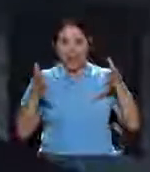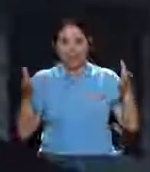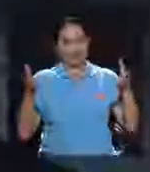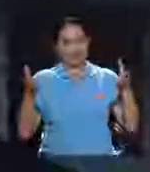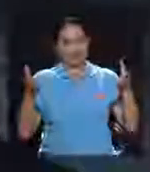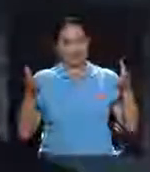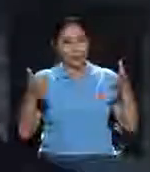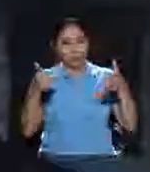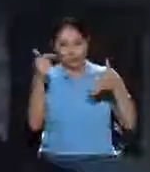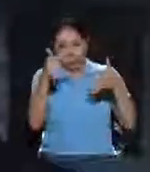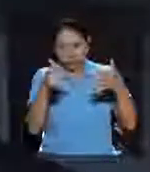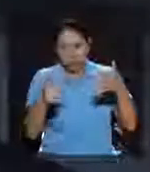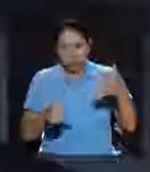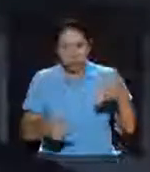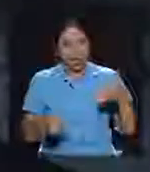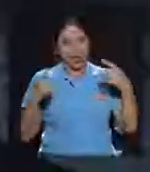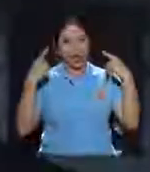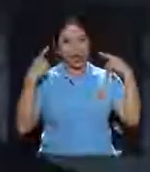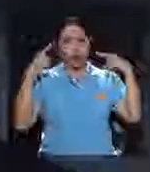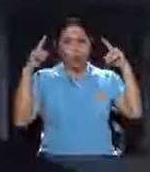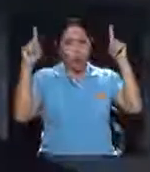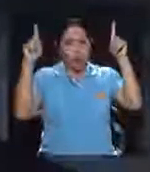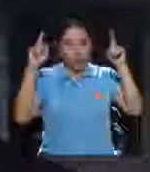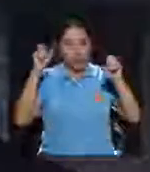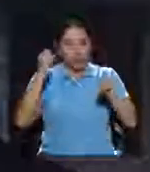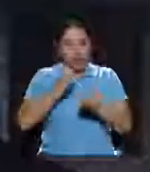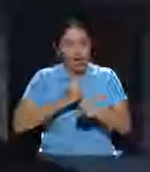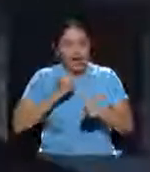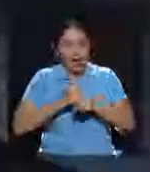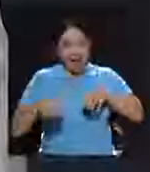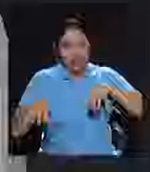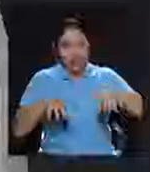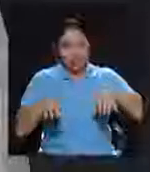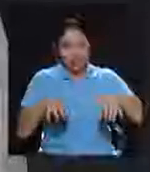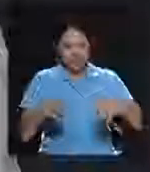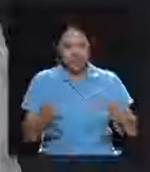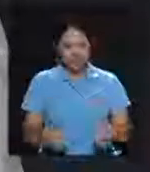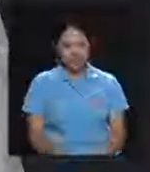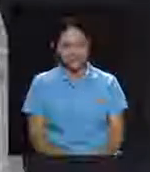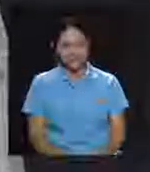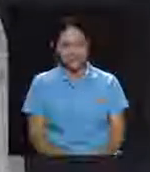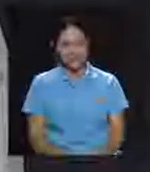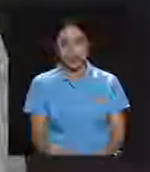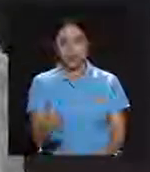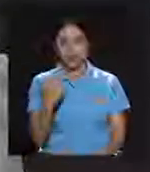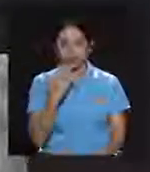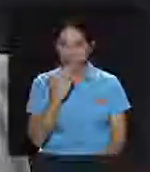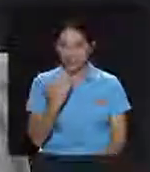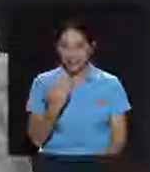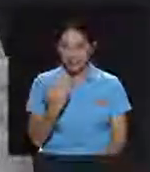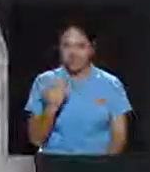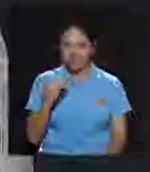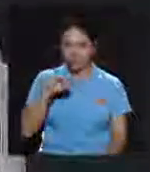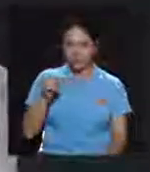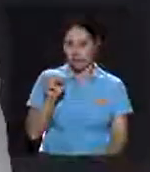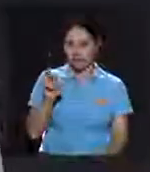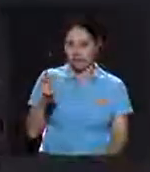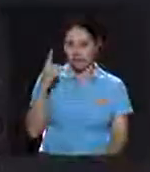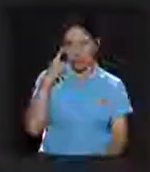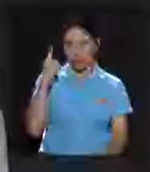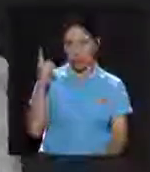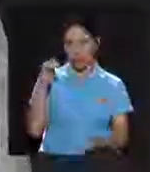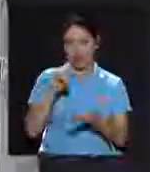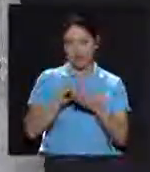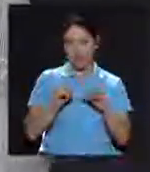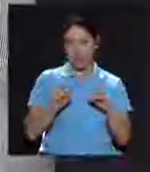logros y de tareas acciones muchas gracias don rafael por esta oportunidad